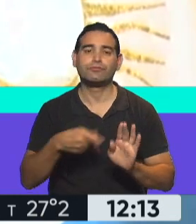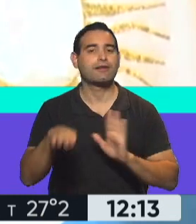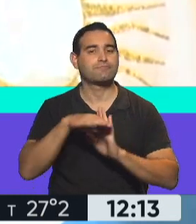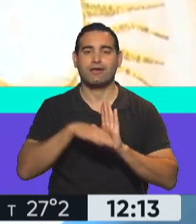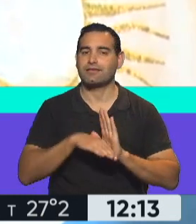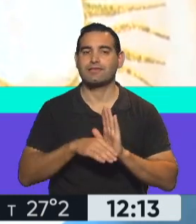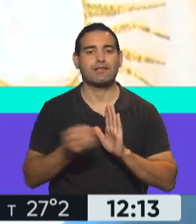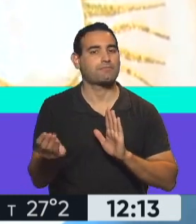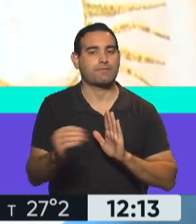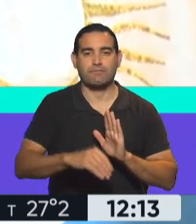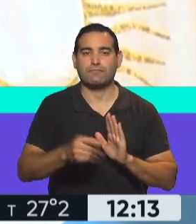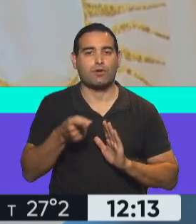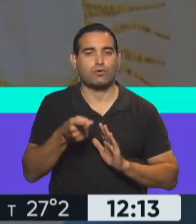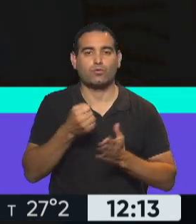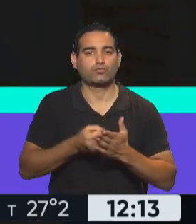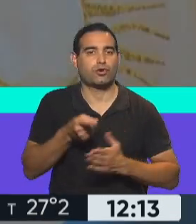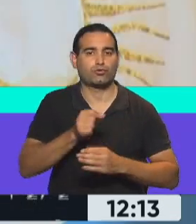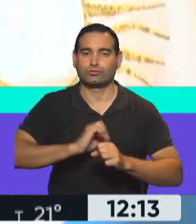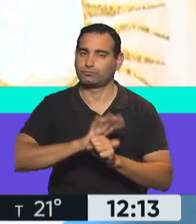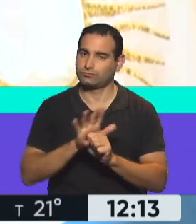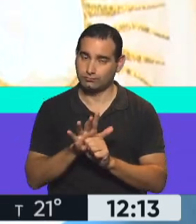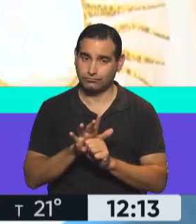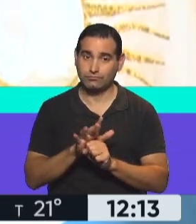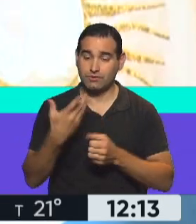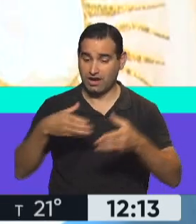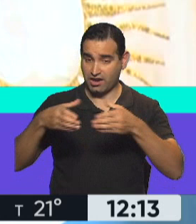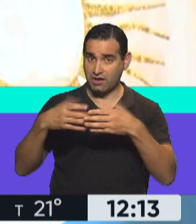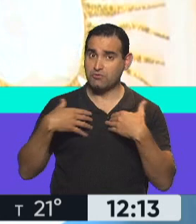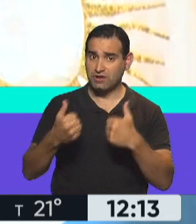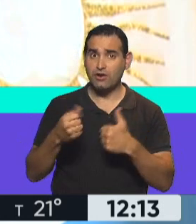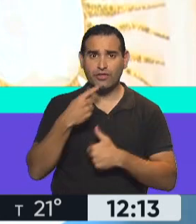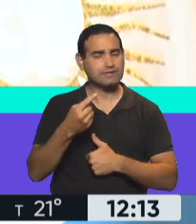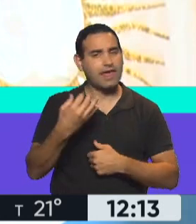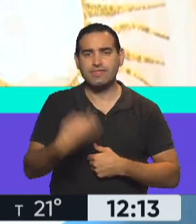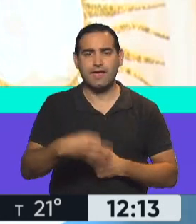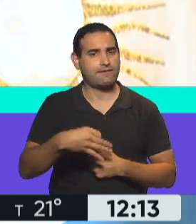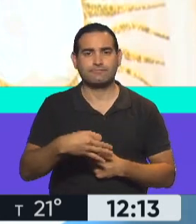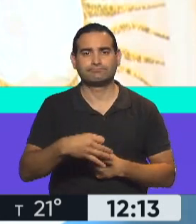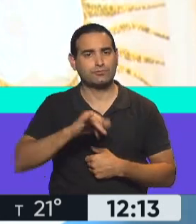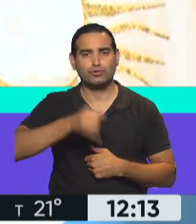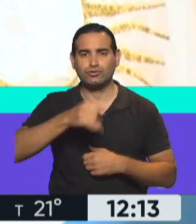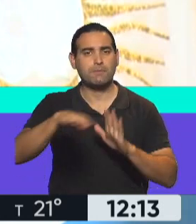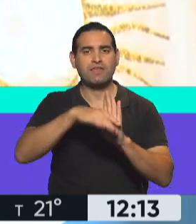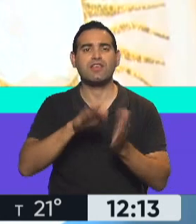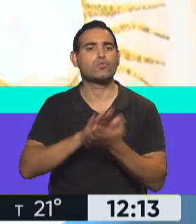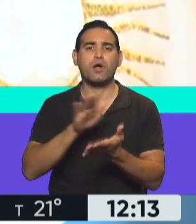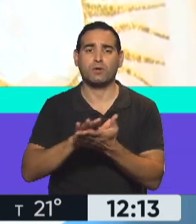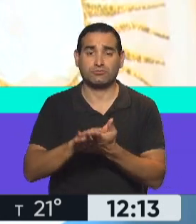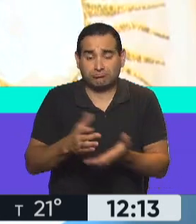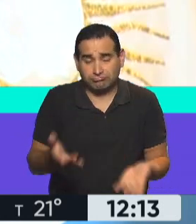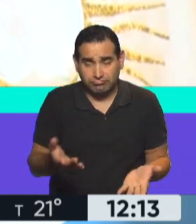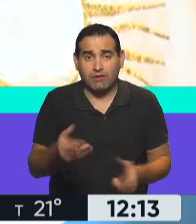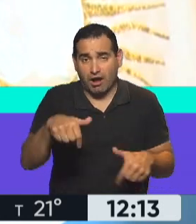para combatir la pandemia. Nuestros equipos de salud dijeron, hay que tomar nuevas medidas. Y es lo